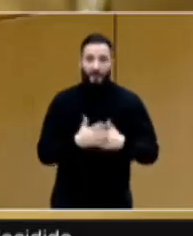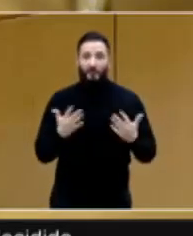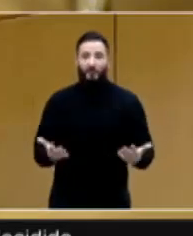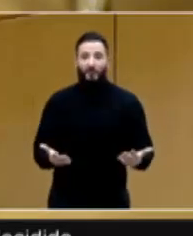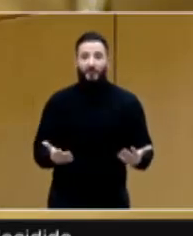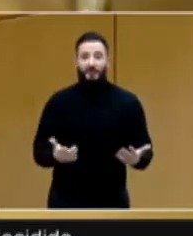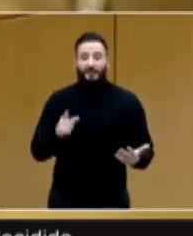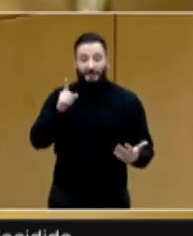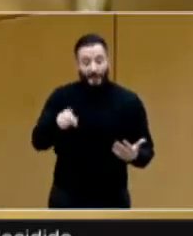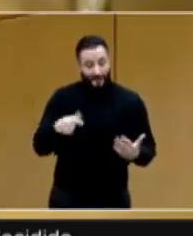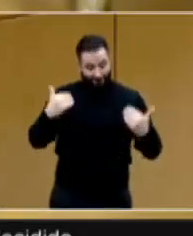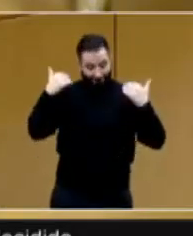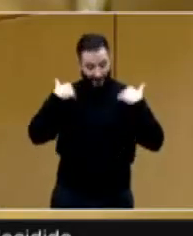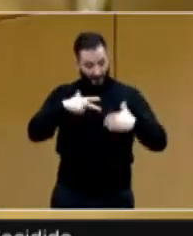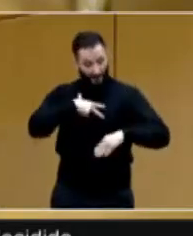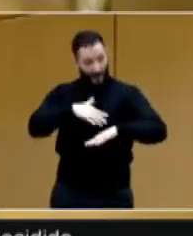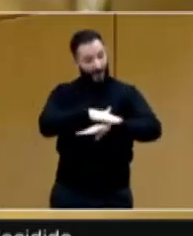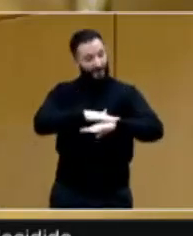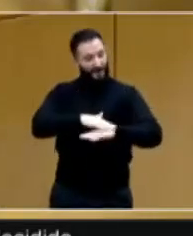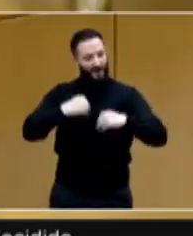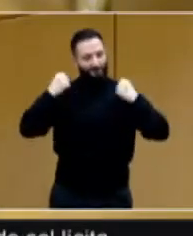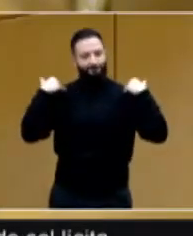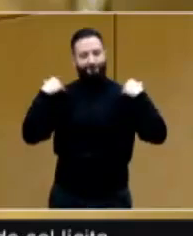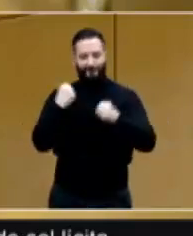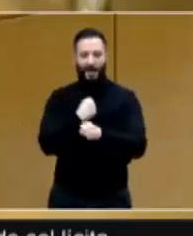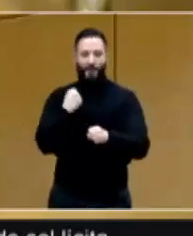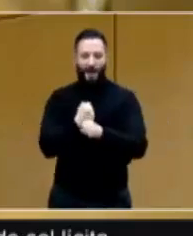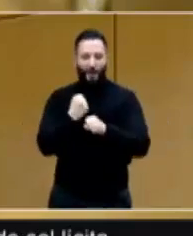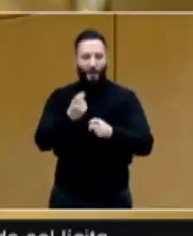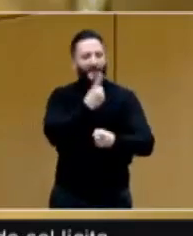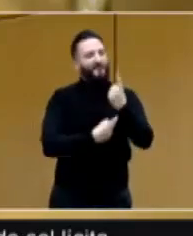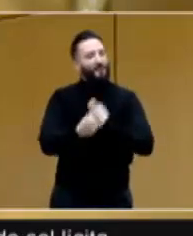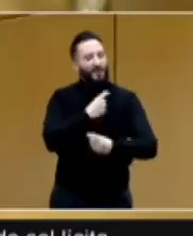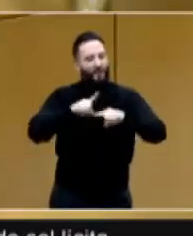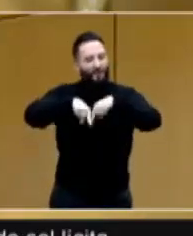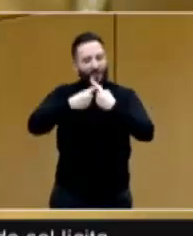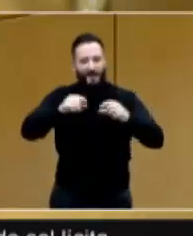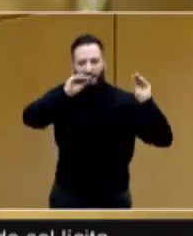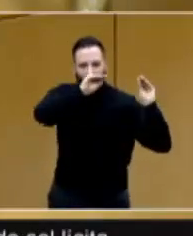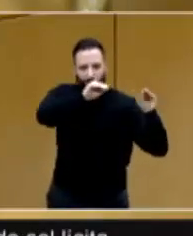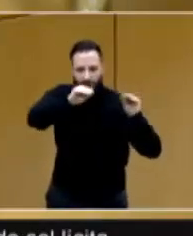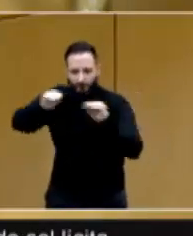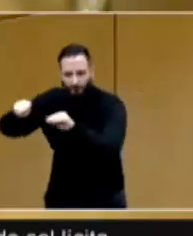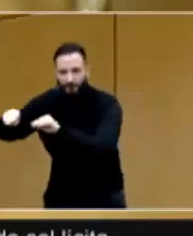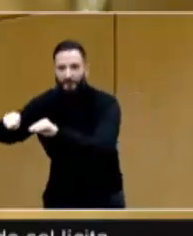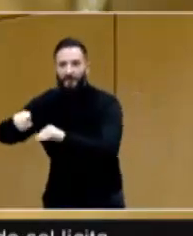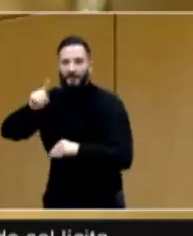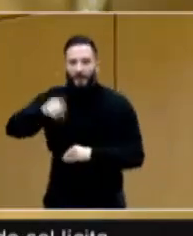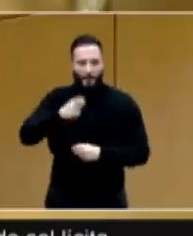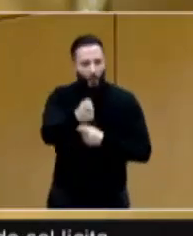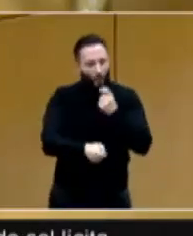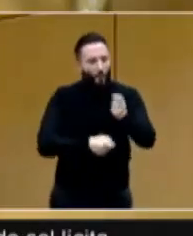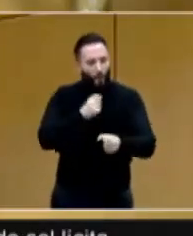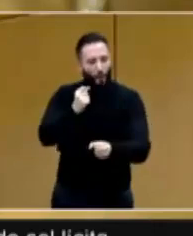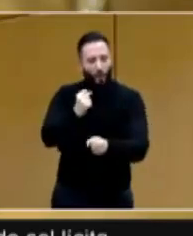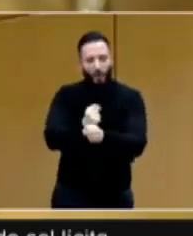una actividad de información a las familias porque antes las familias y además incluso los trabajadores sociales de forma automatizada y van llegando a las fiscalías